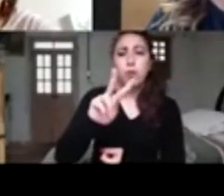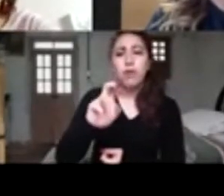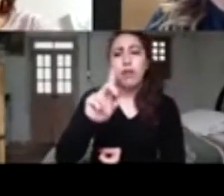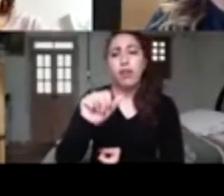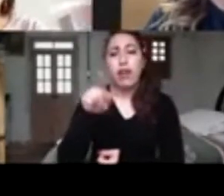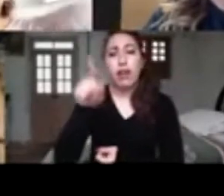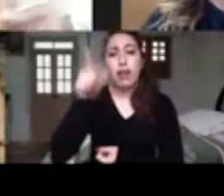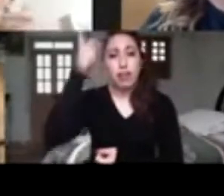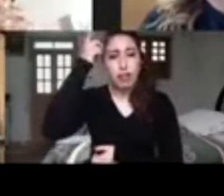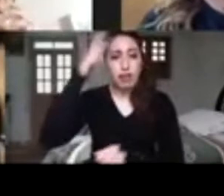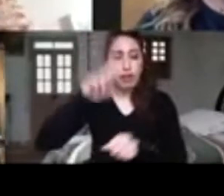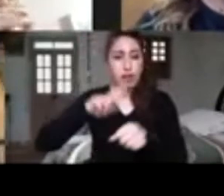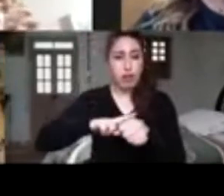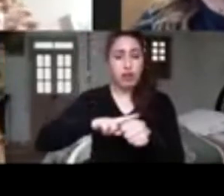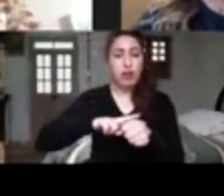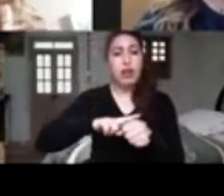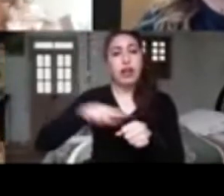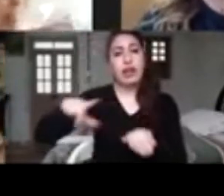Gobierno.